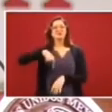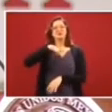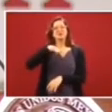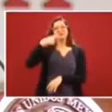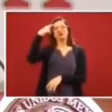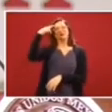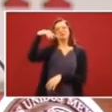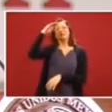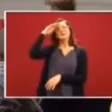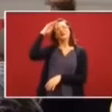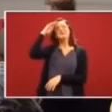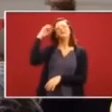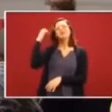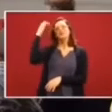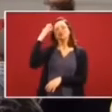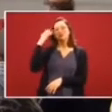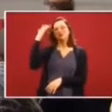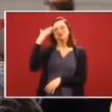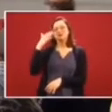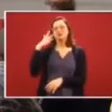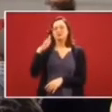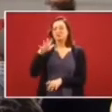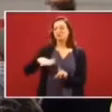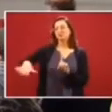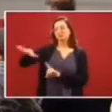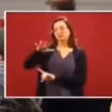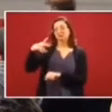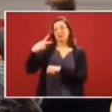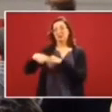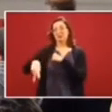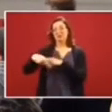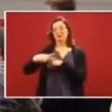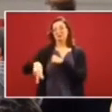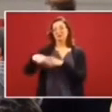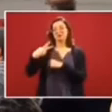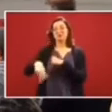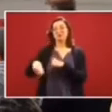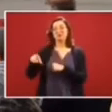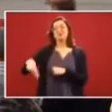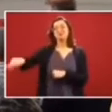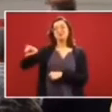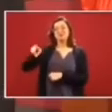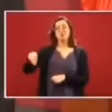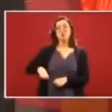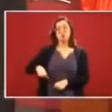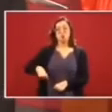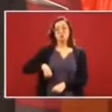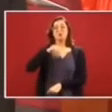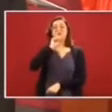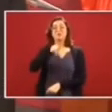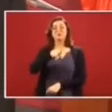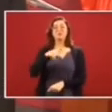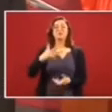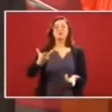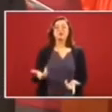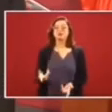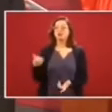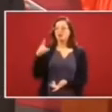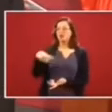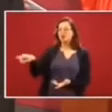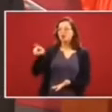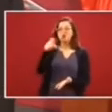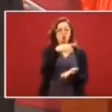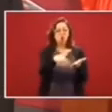afectados, a los jóvenes y a las familias. Porque, bueno, desgraciadamente esta es la descomposición que dejó el